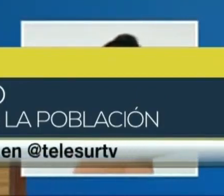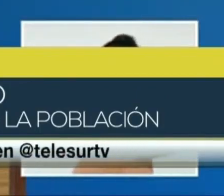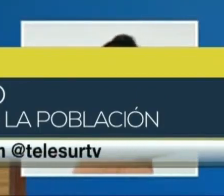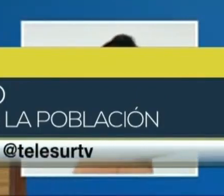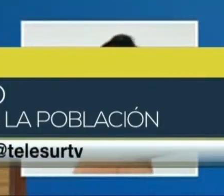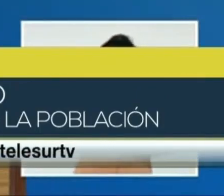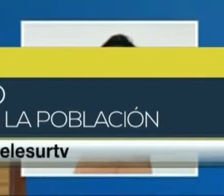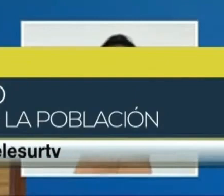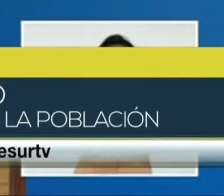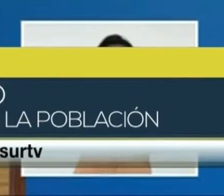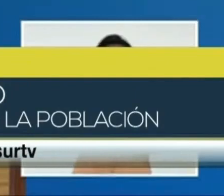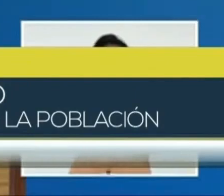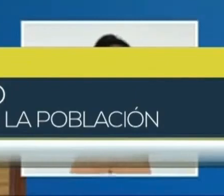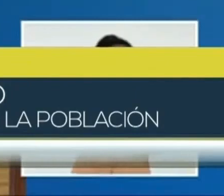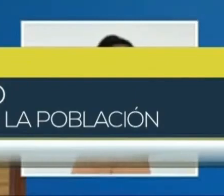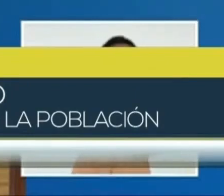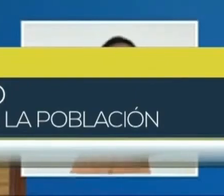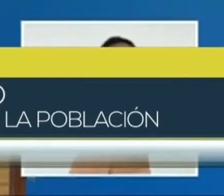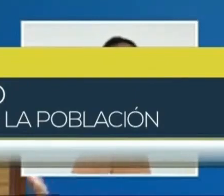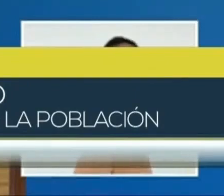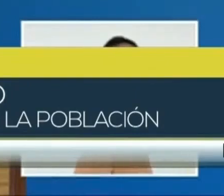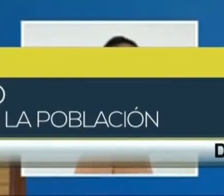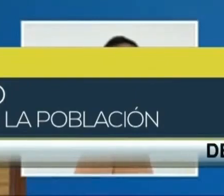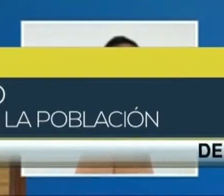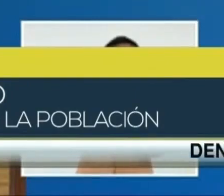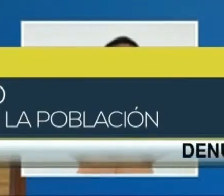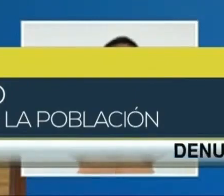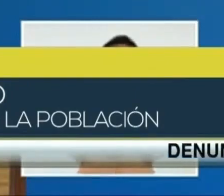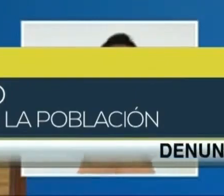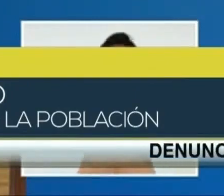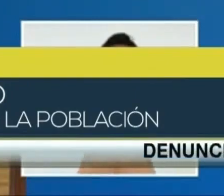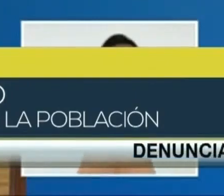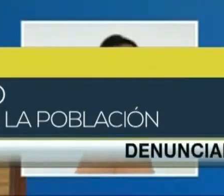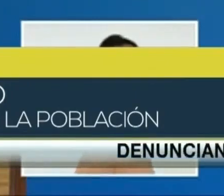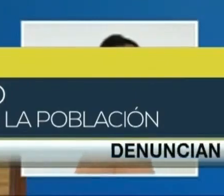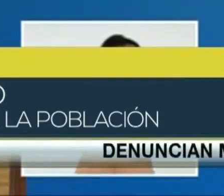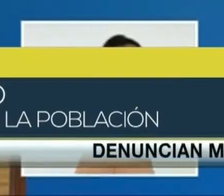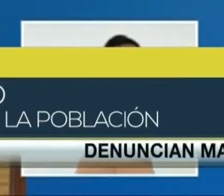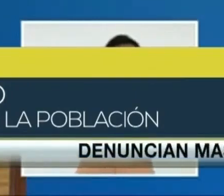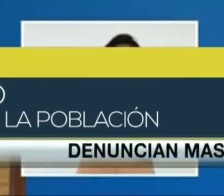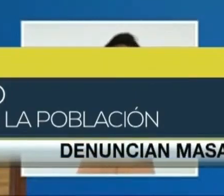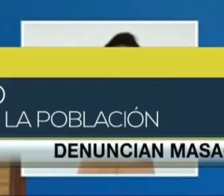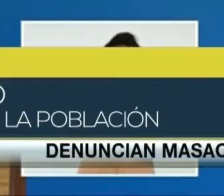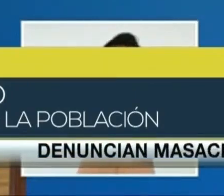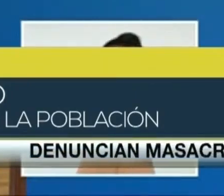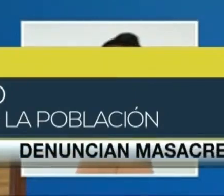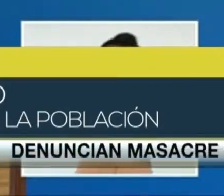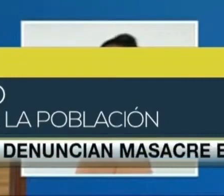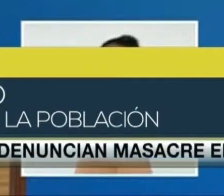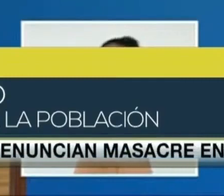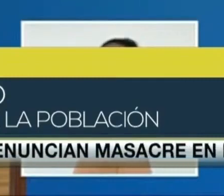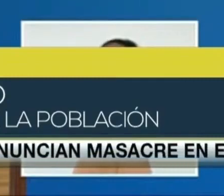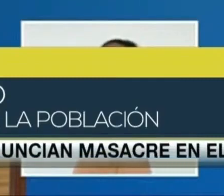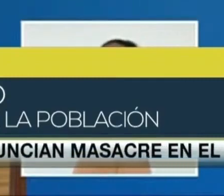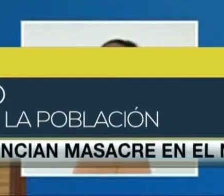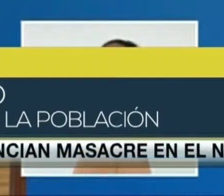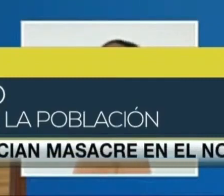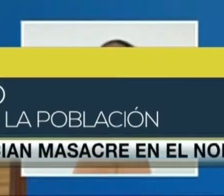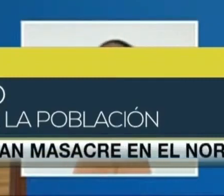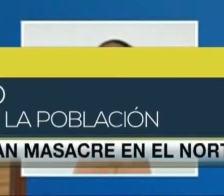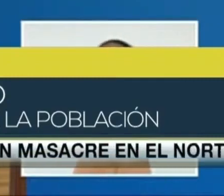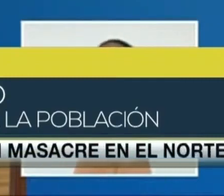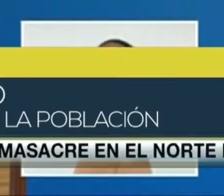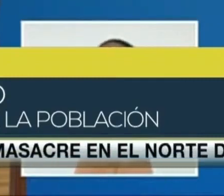de 2020 estableció una normativa que eliminó la posibilidad de que la compañía